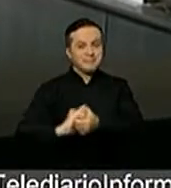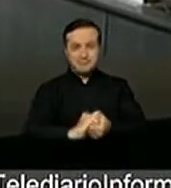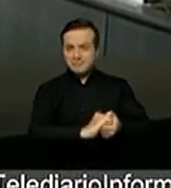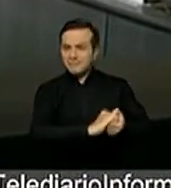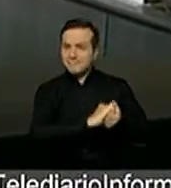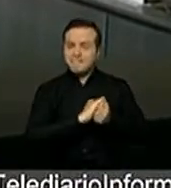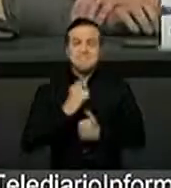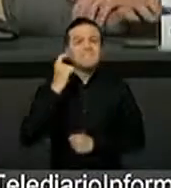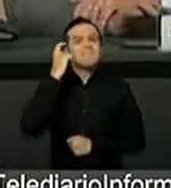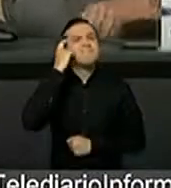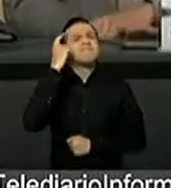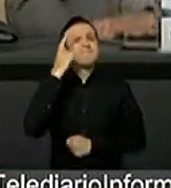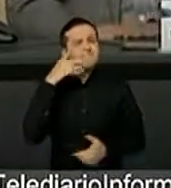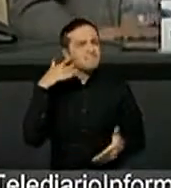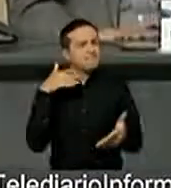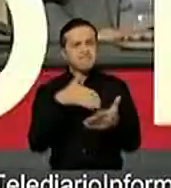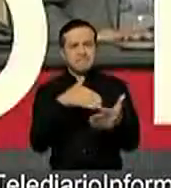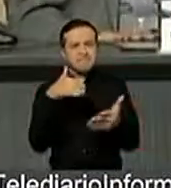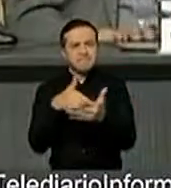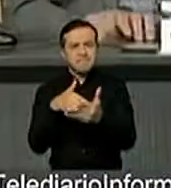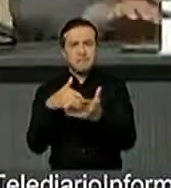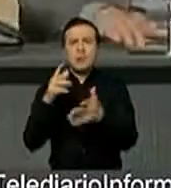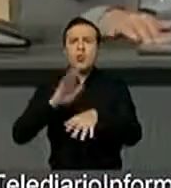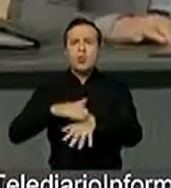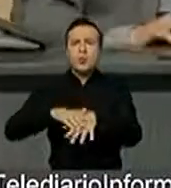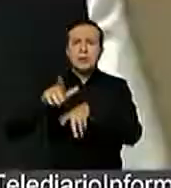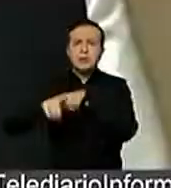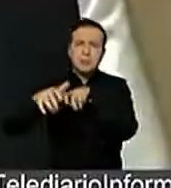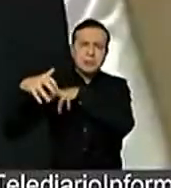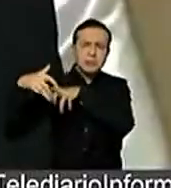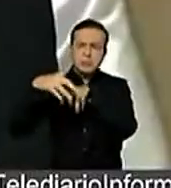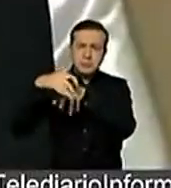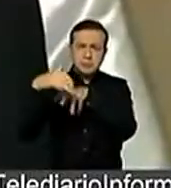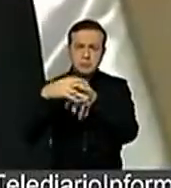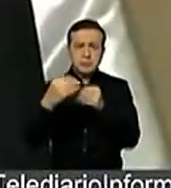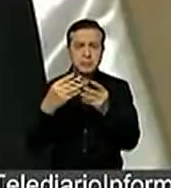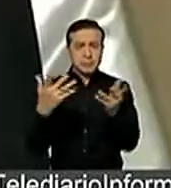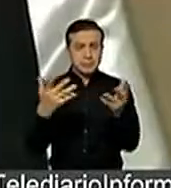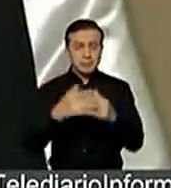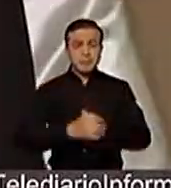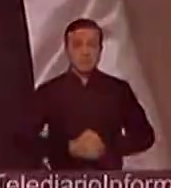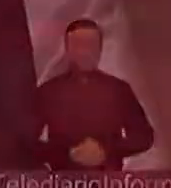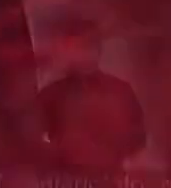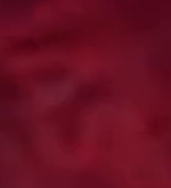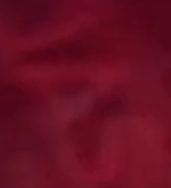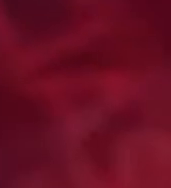consideran desestabilizadoras las protestas de los últimos días.